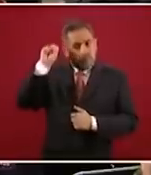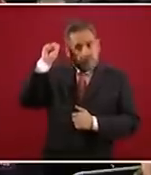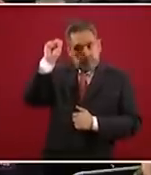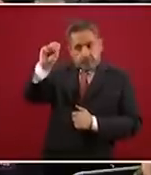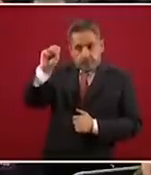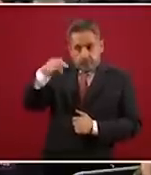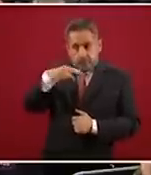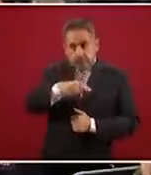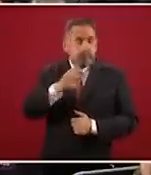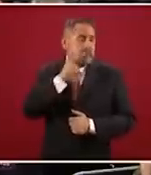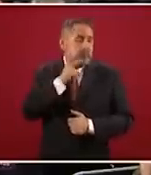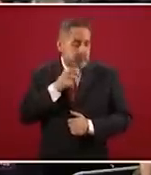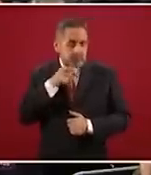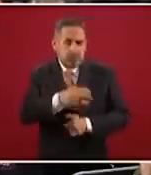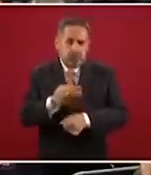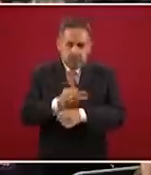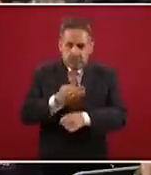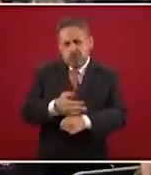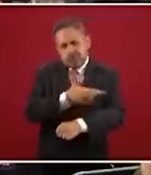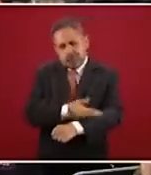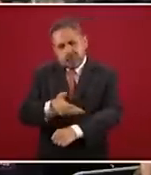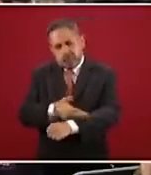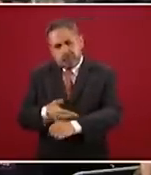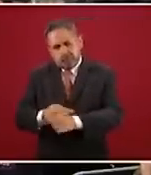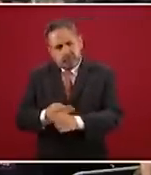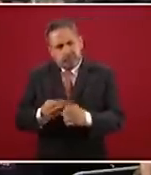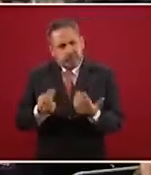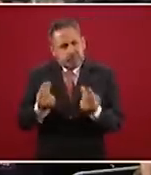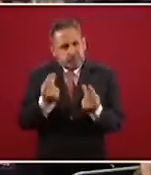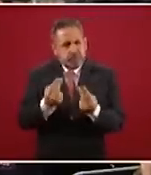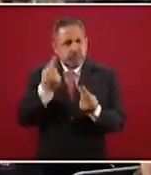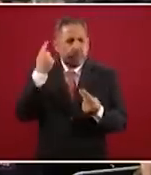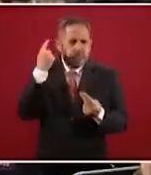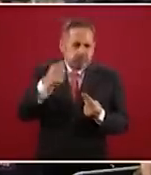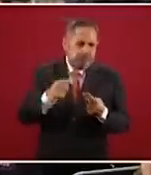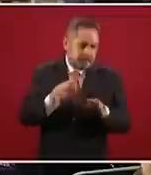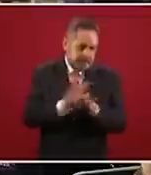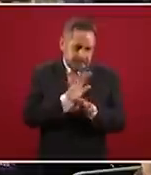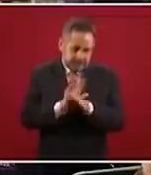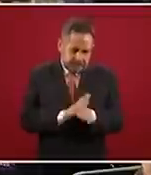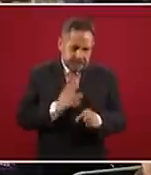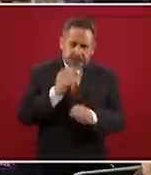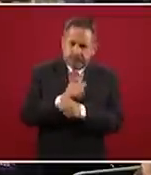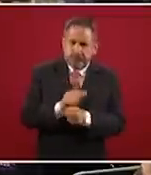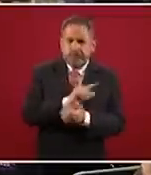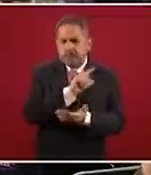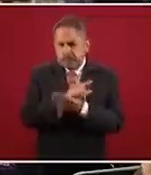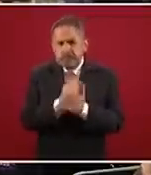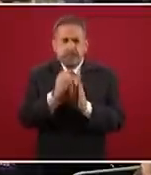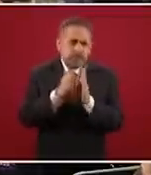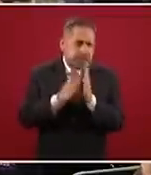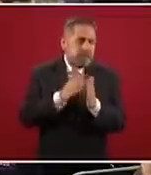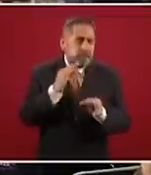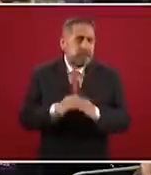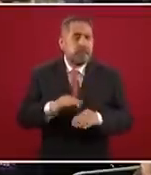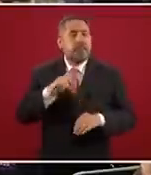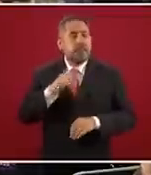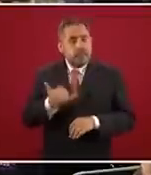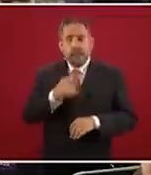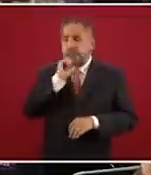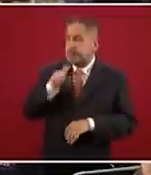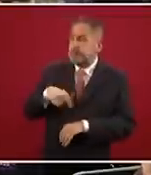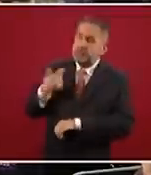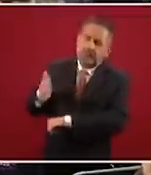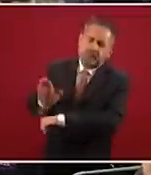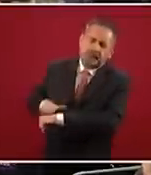encuentra realizando las acciones necesarias para regularizar su situación legal y convocar en consecuencia